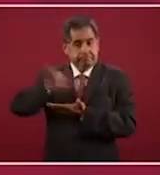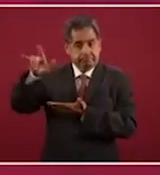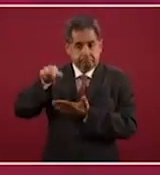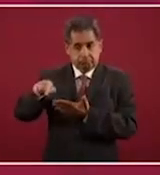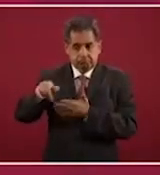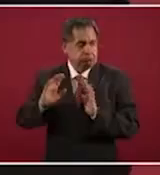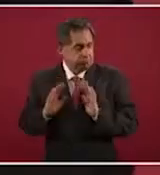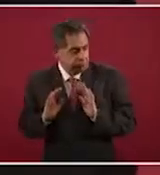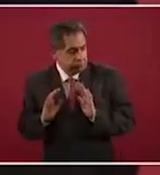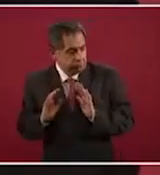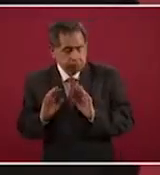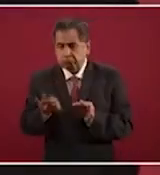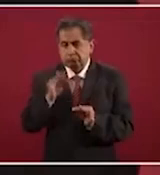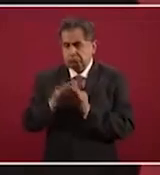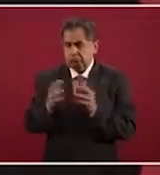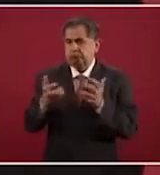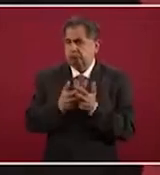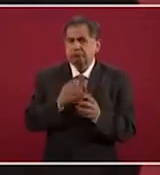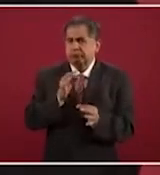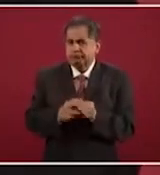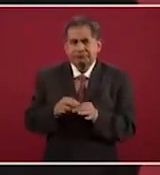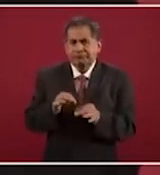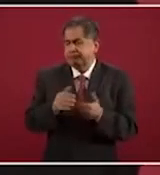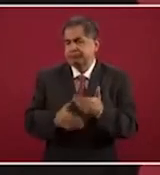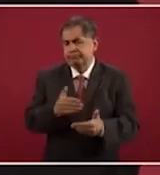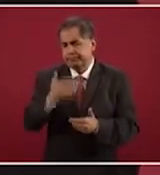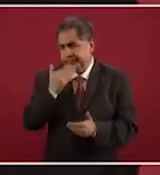en funciones que esté ya